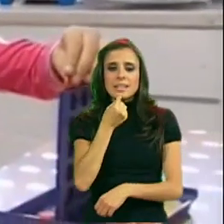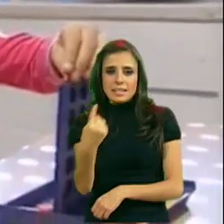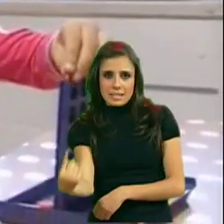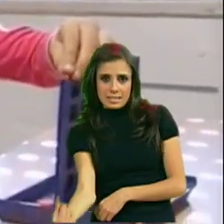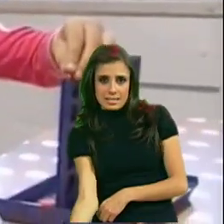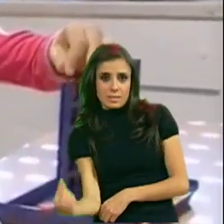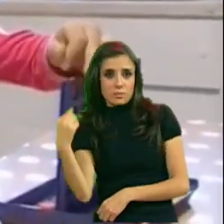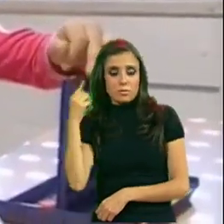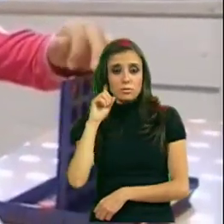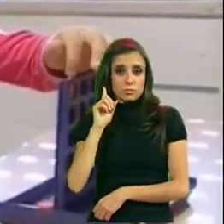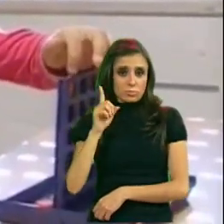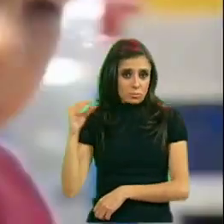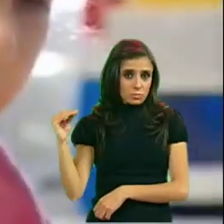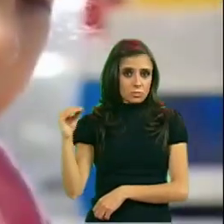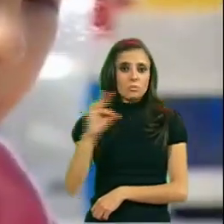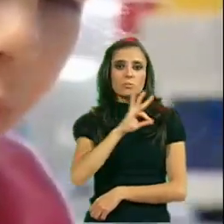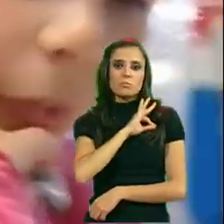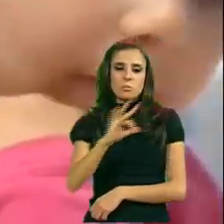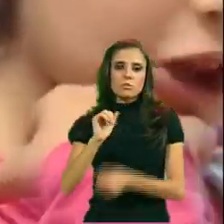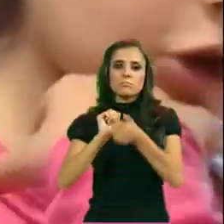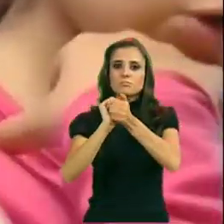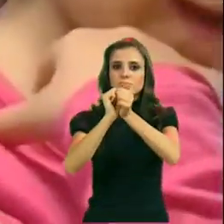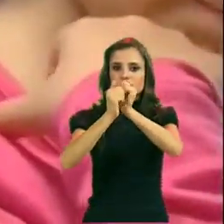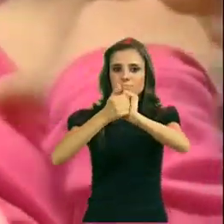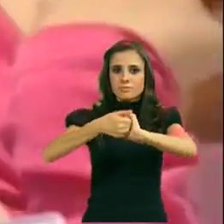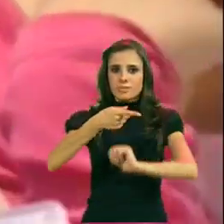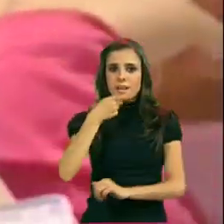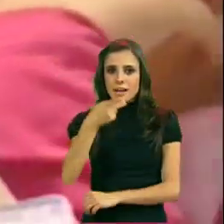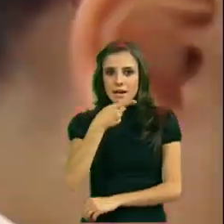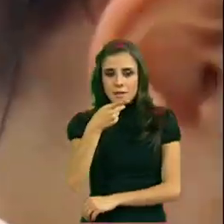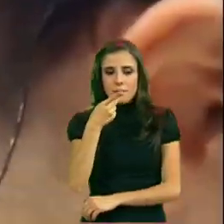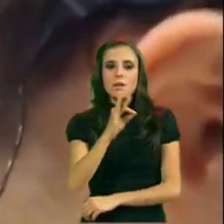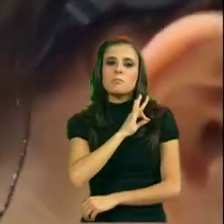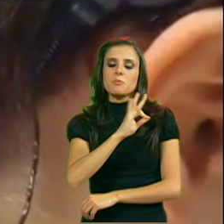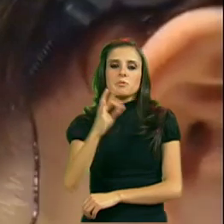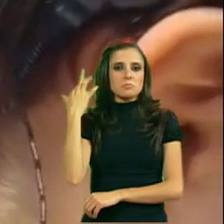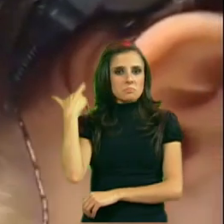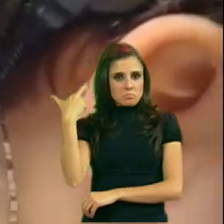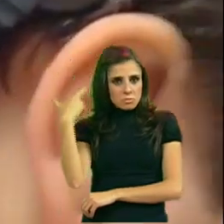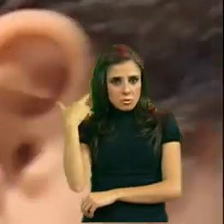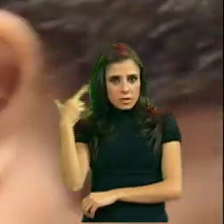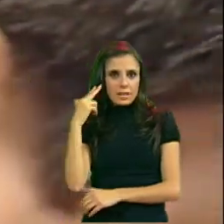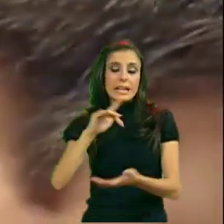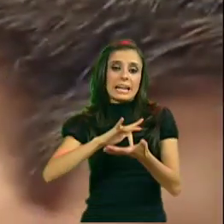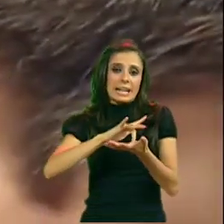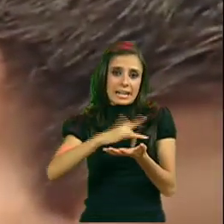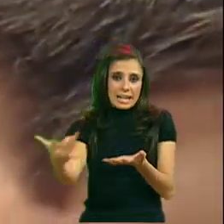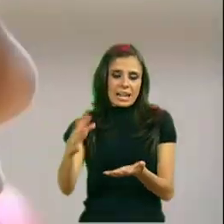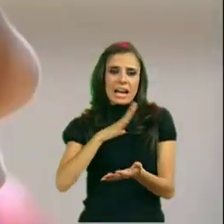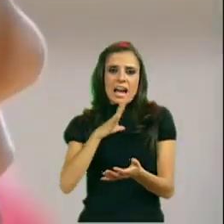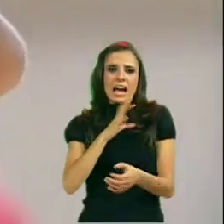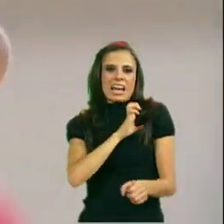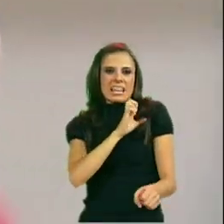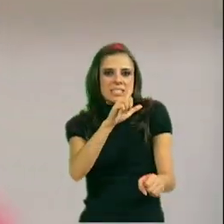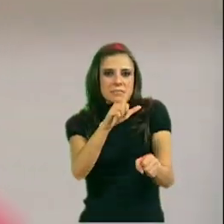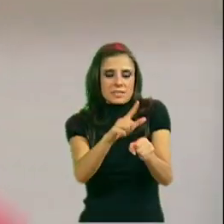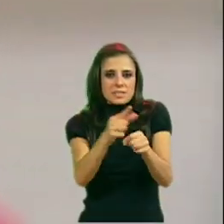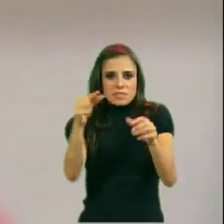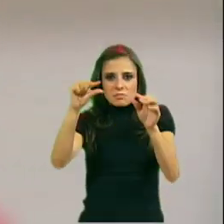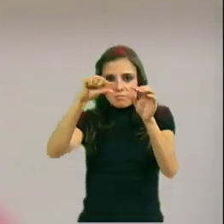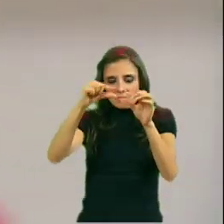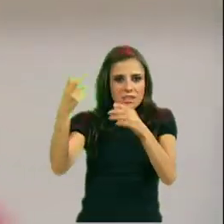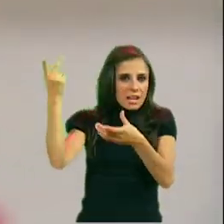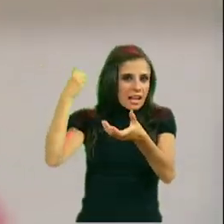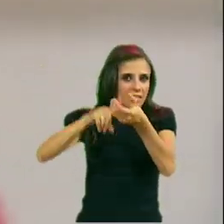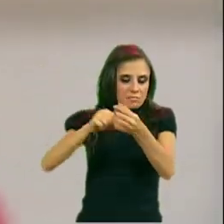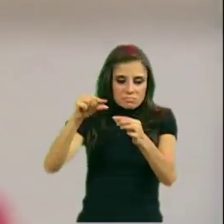Muy bien, muy bien. Los implantes cocleares permiten que un niño sordo pueda hablar y oír gracias a una especie de microchip que se instala en una